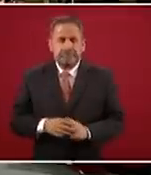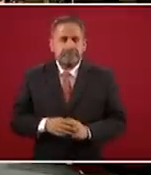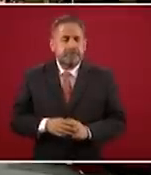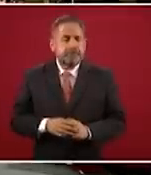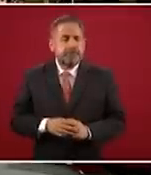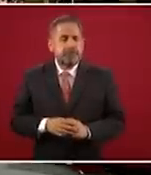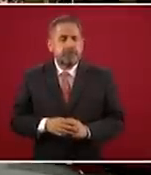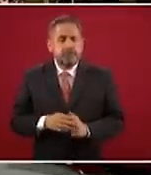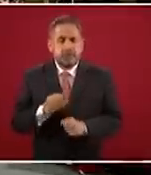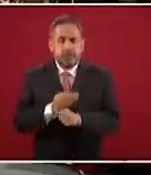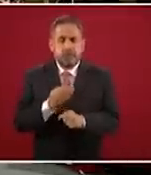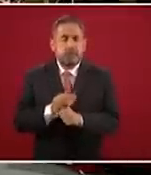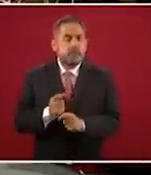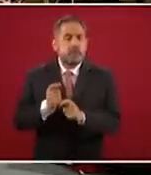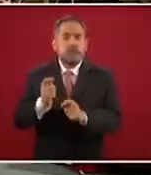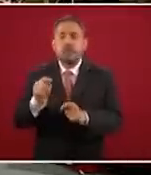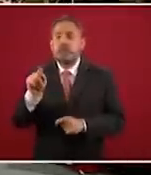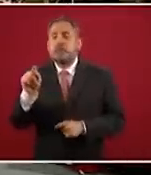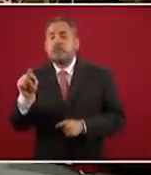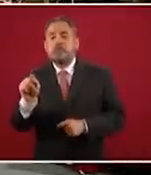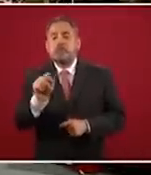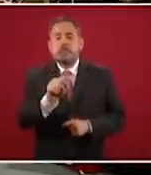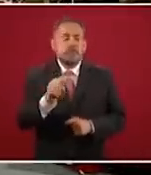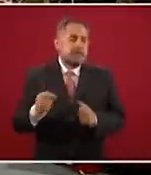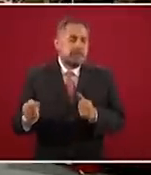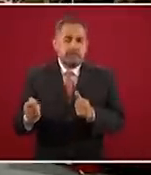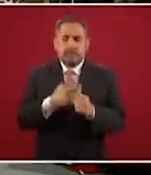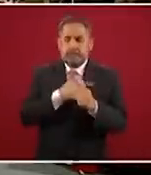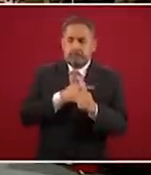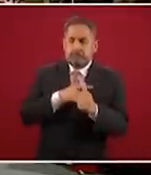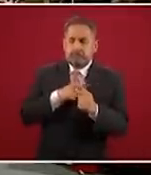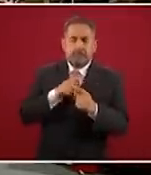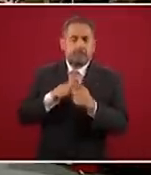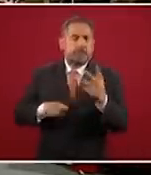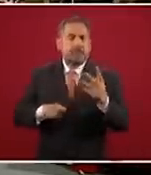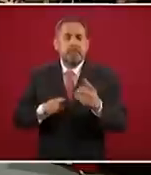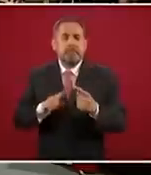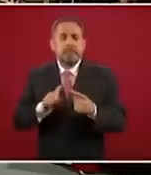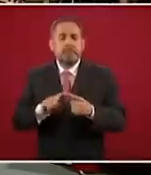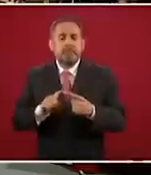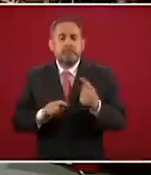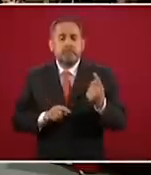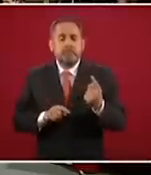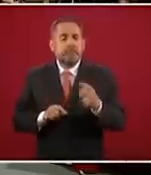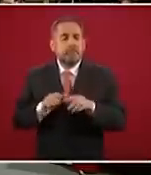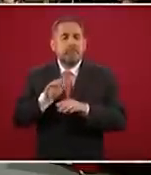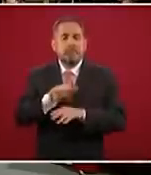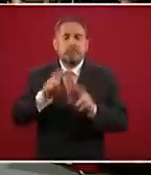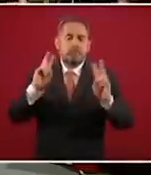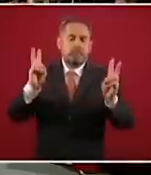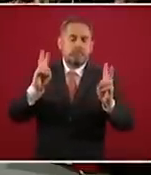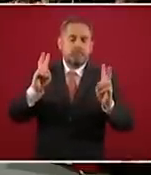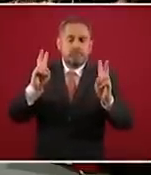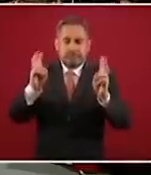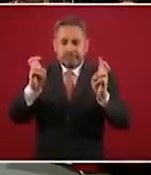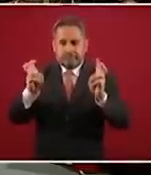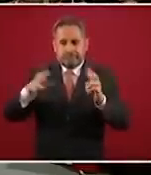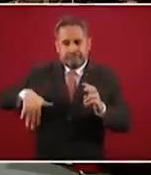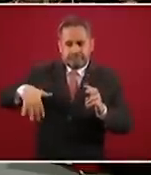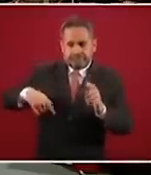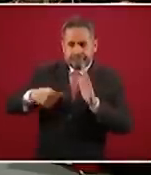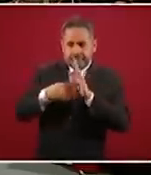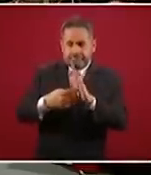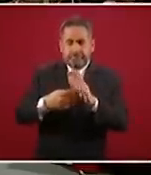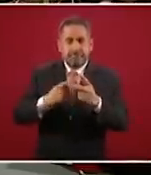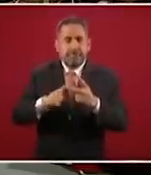Vamos a darle prioridad a lo que tiene que ver con los temas expuestos